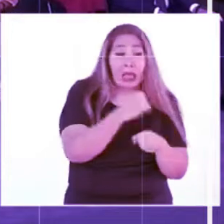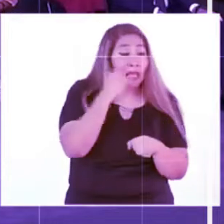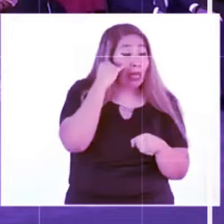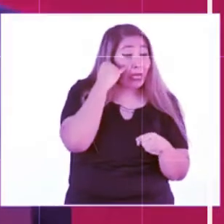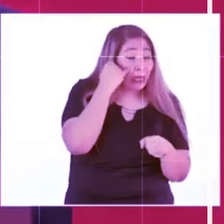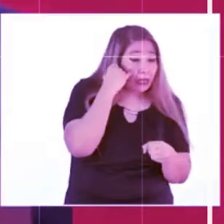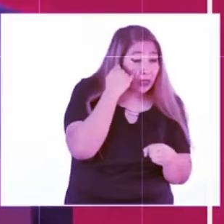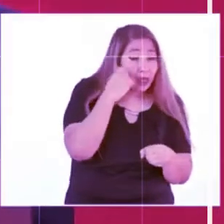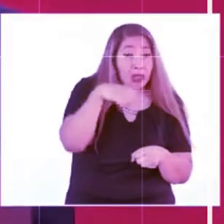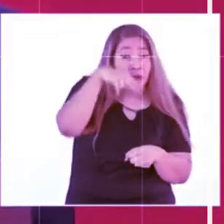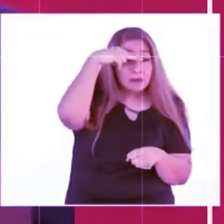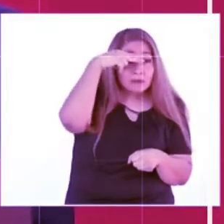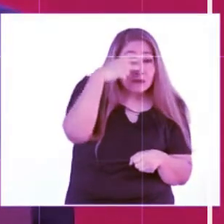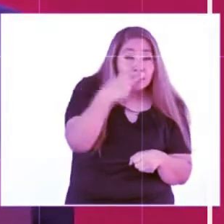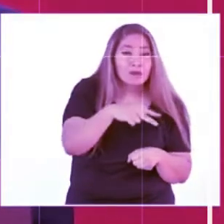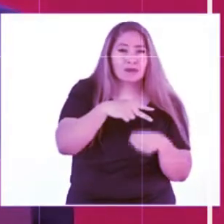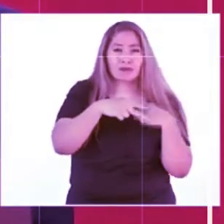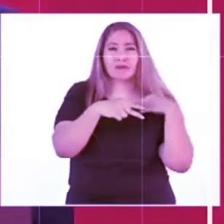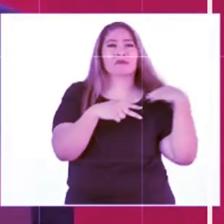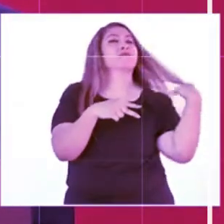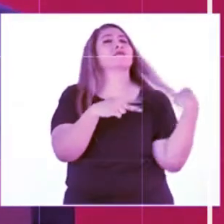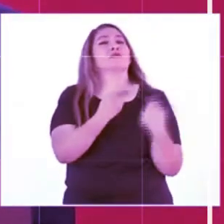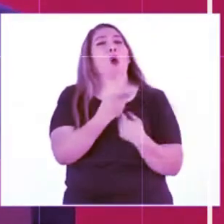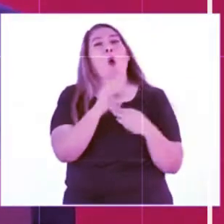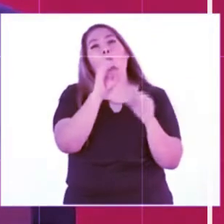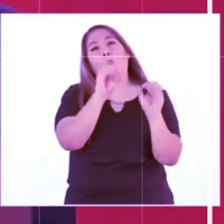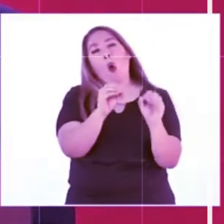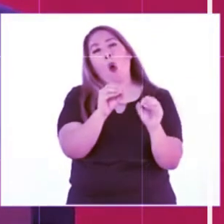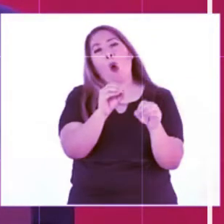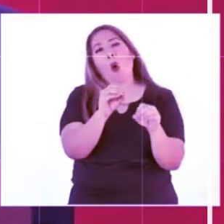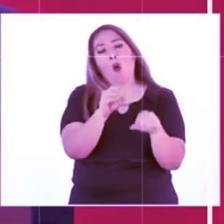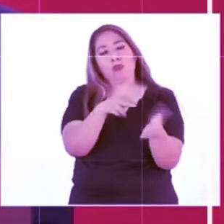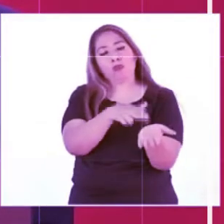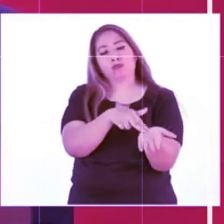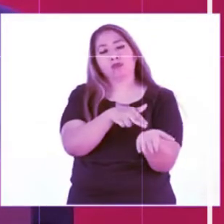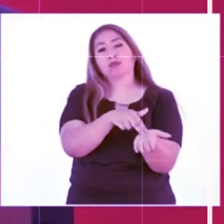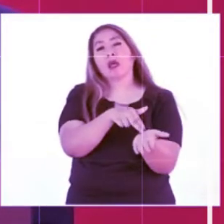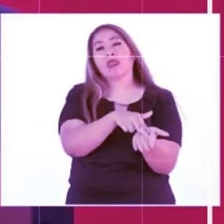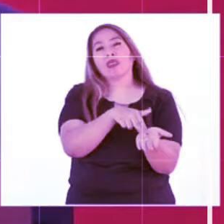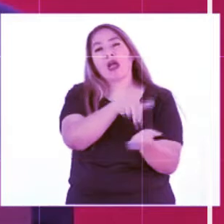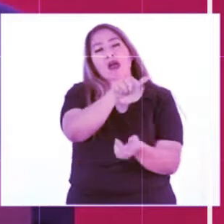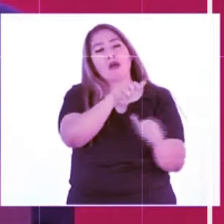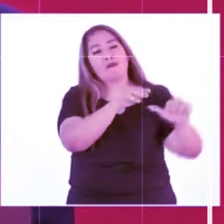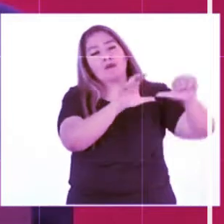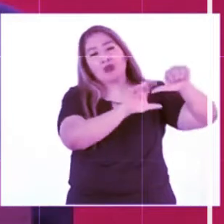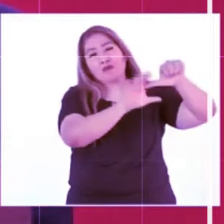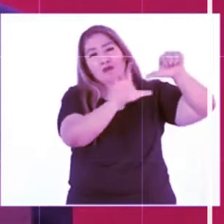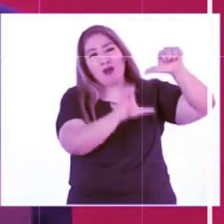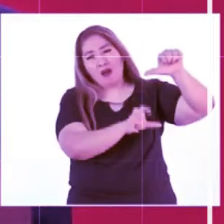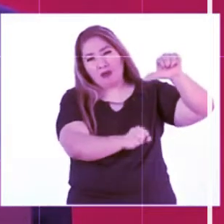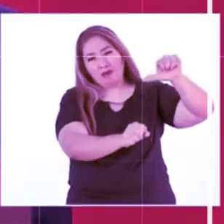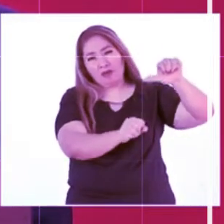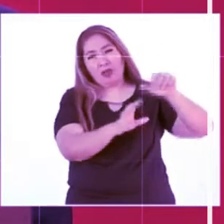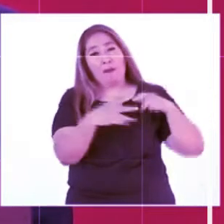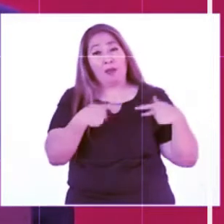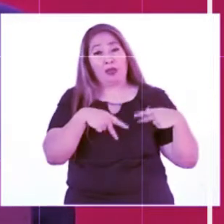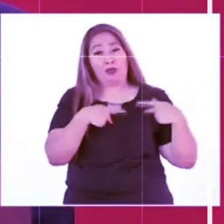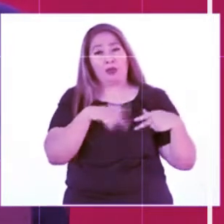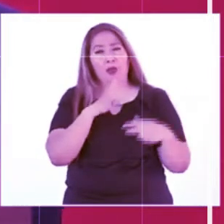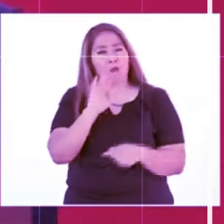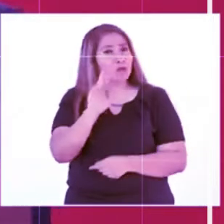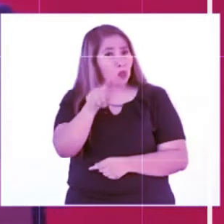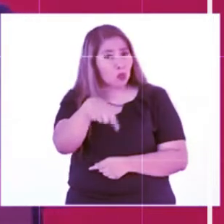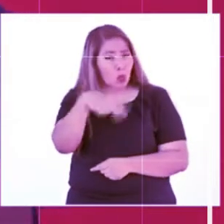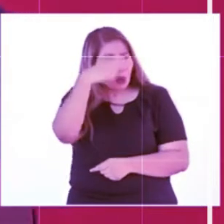indígenas, mexicanos o africanos. Baste recordar que hasta